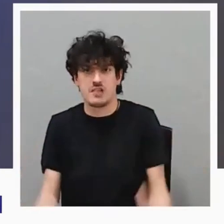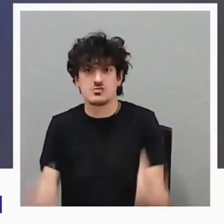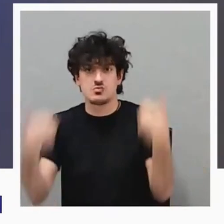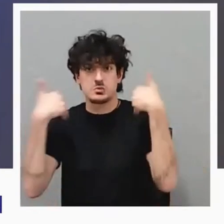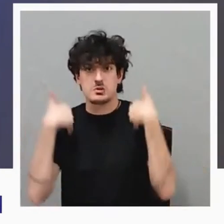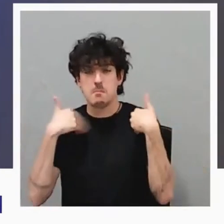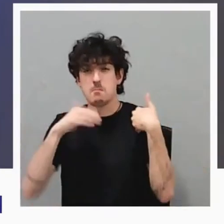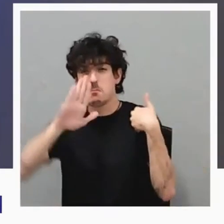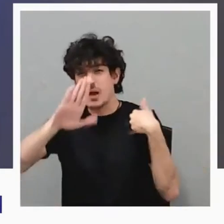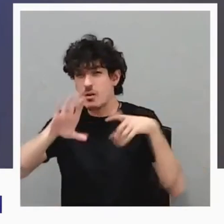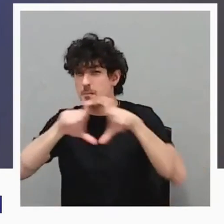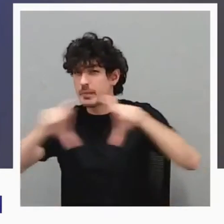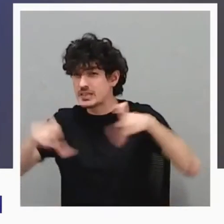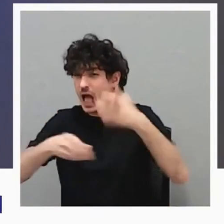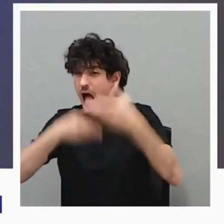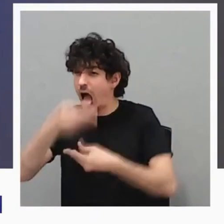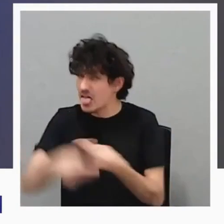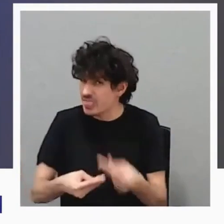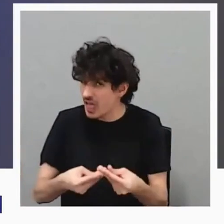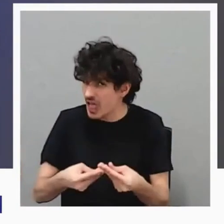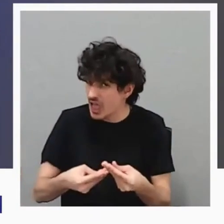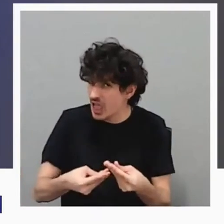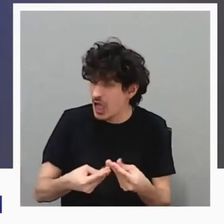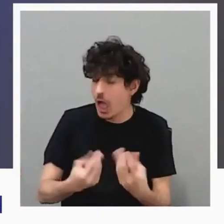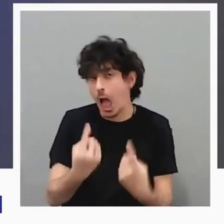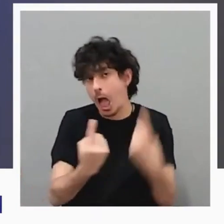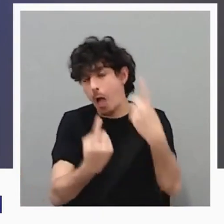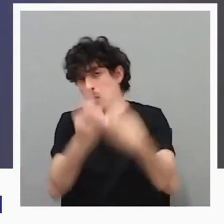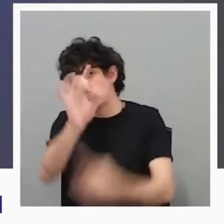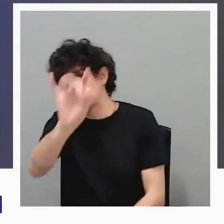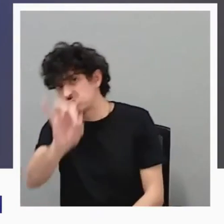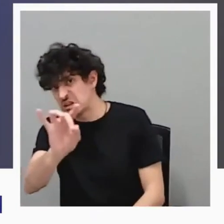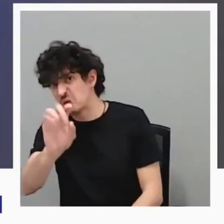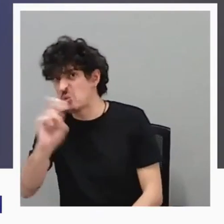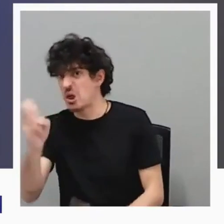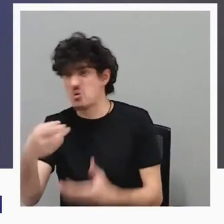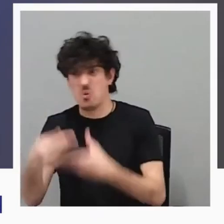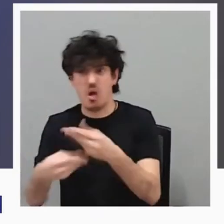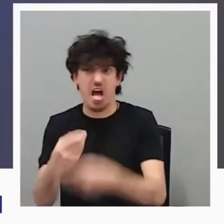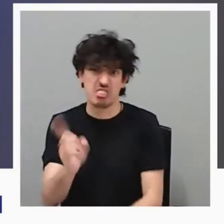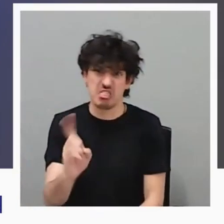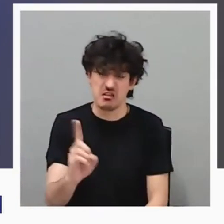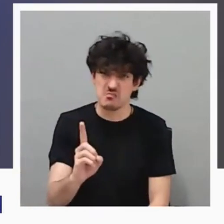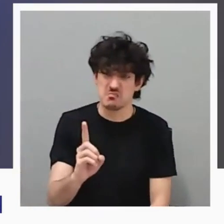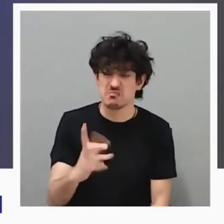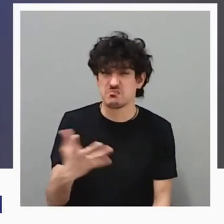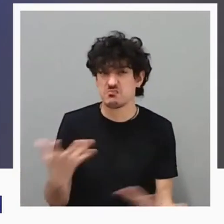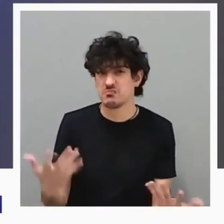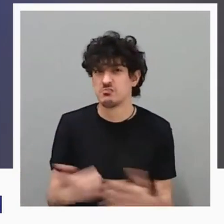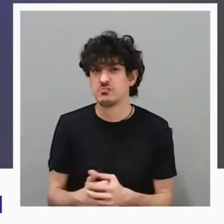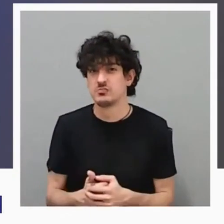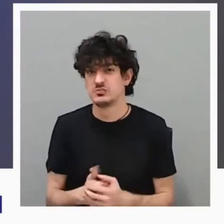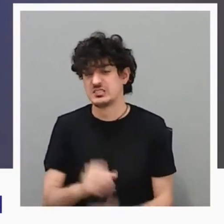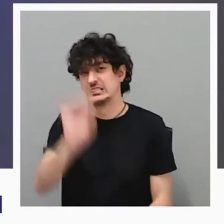compañías, algunas sí, otras no, y otras a medias. Por tanto, sí, la responsabilidad social corporativa puede